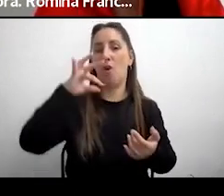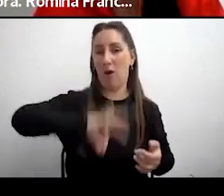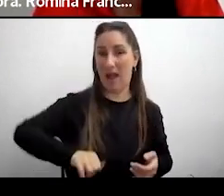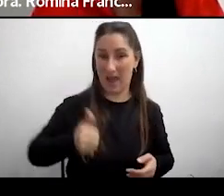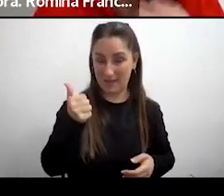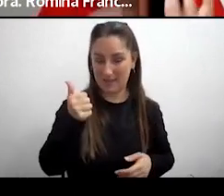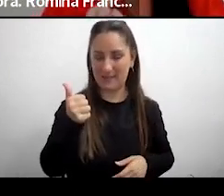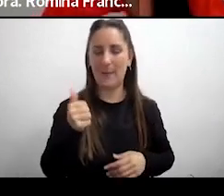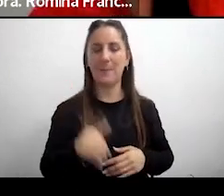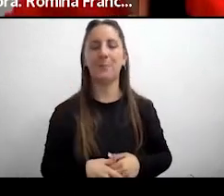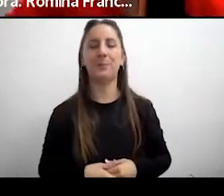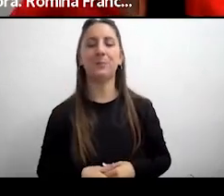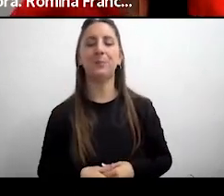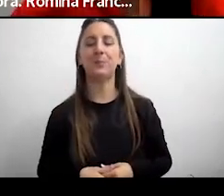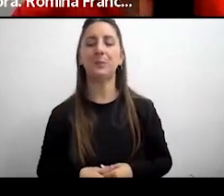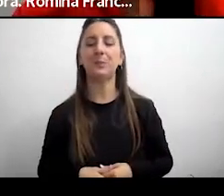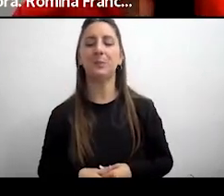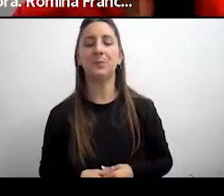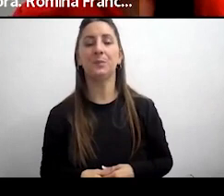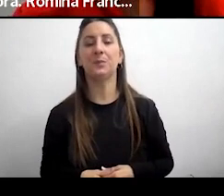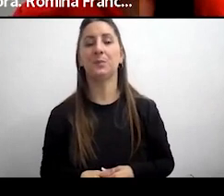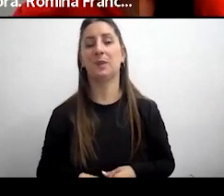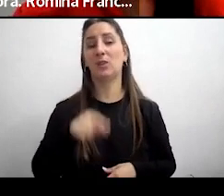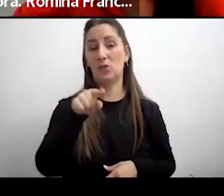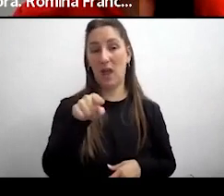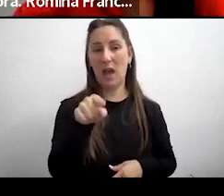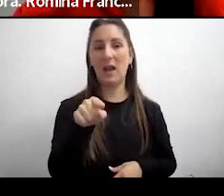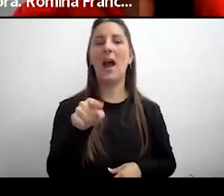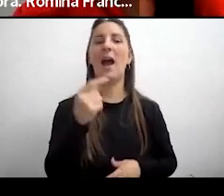que aquí, si bien estas empresas